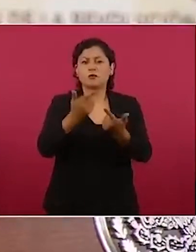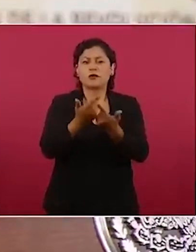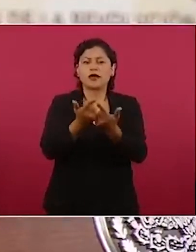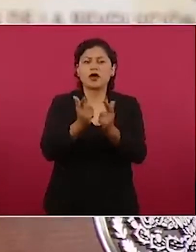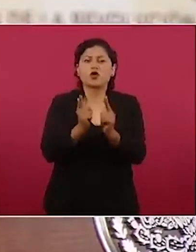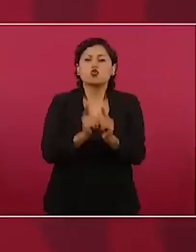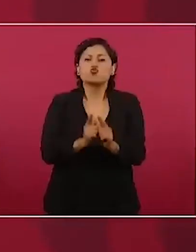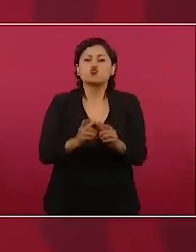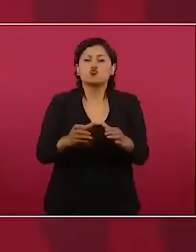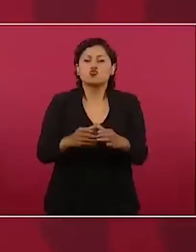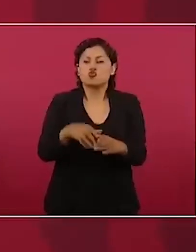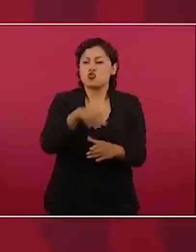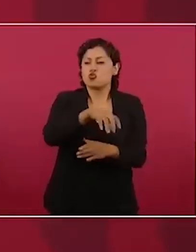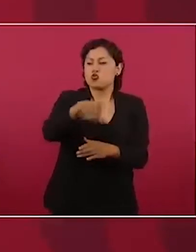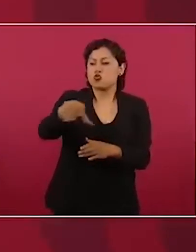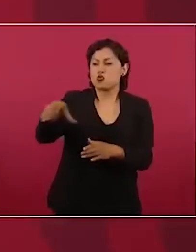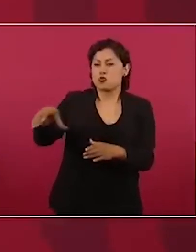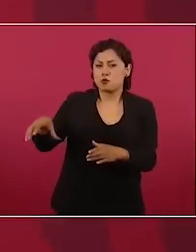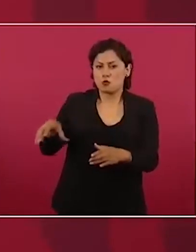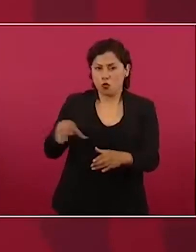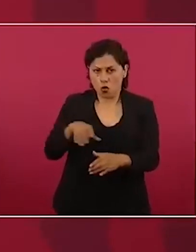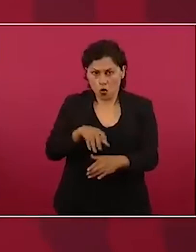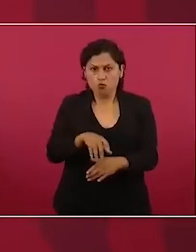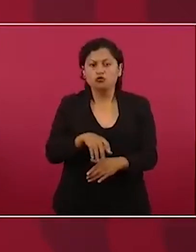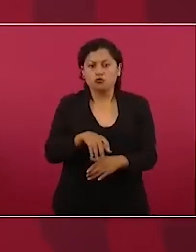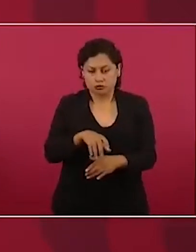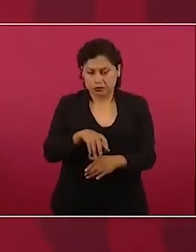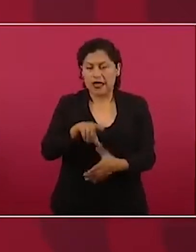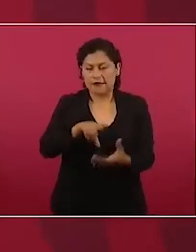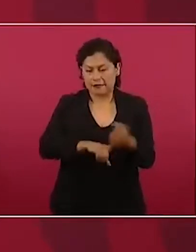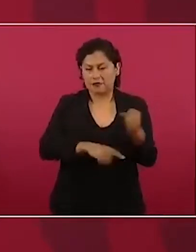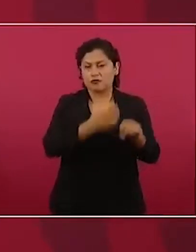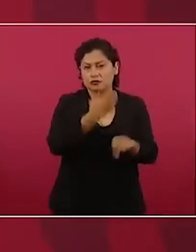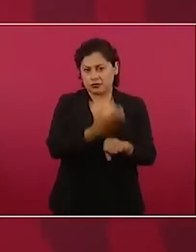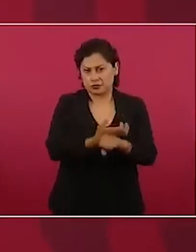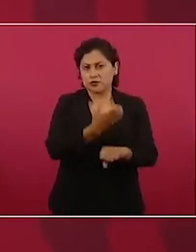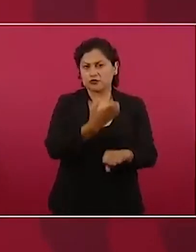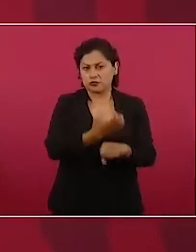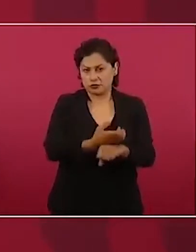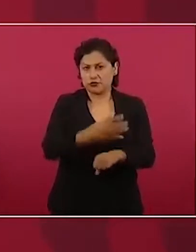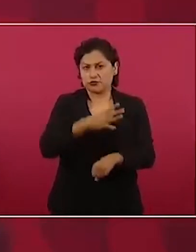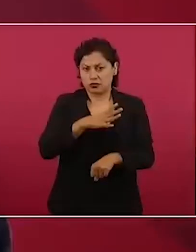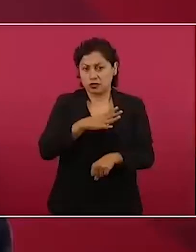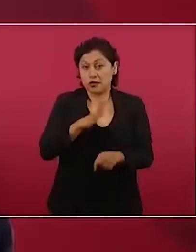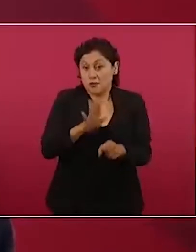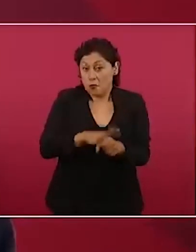que hay en eeuu como en todos los países